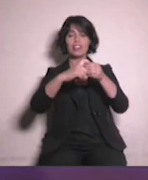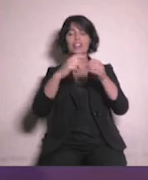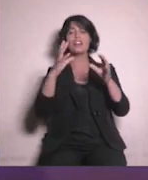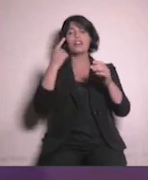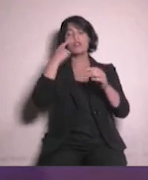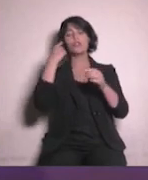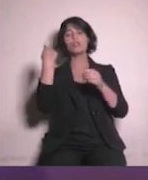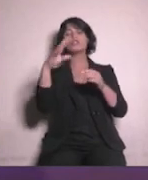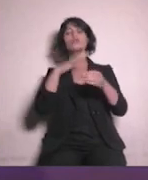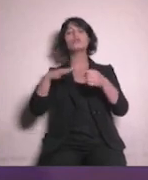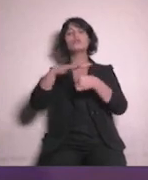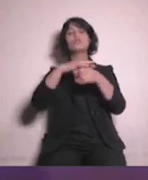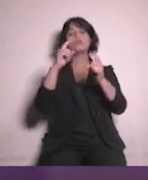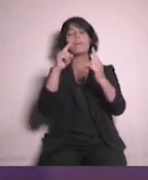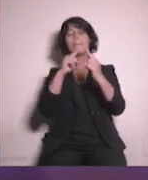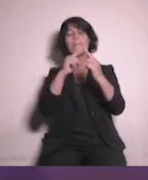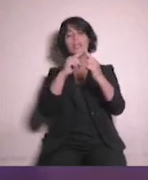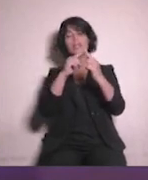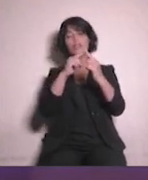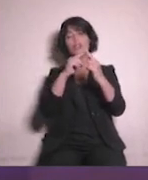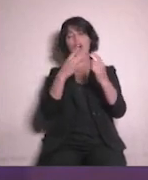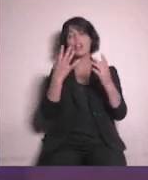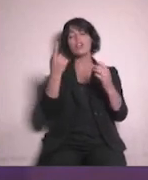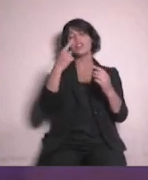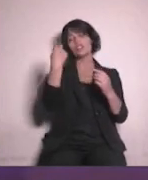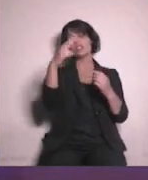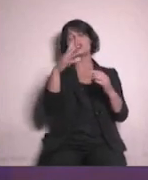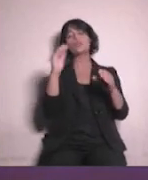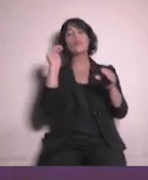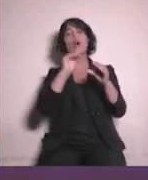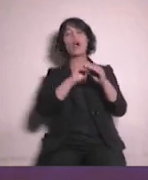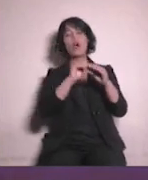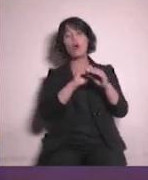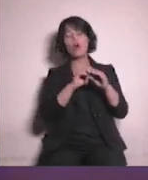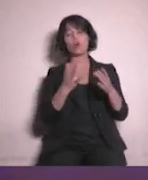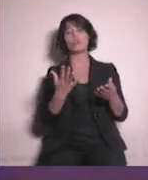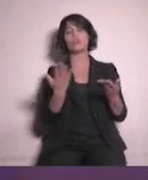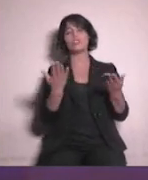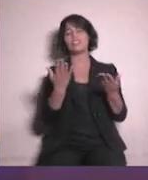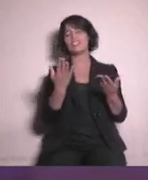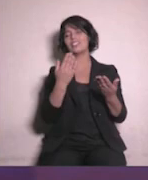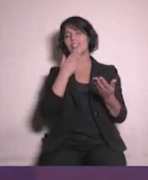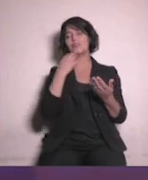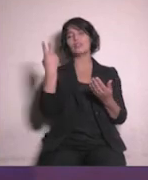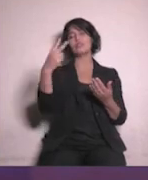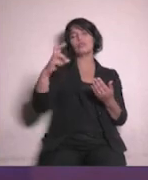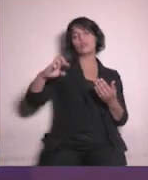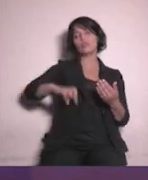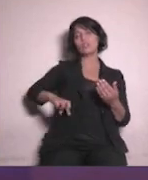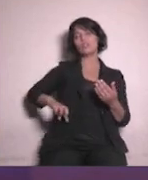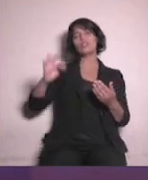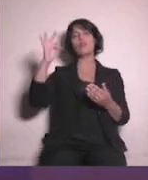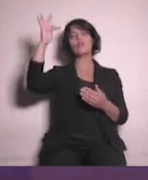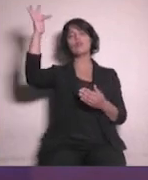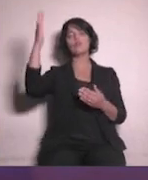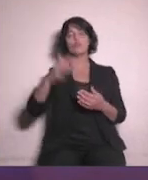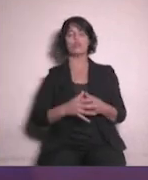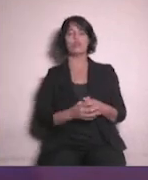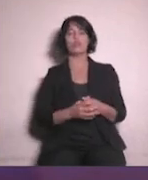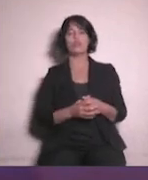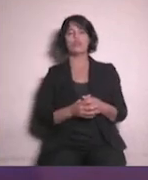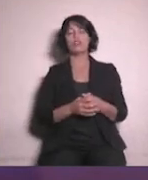su situación personal respecto a sus ahorros y expectativas en cuanto a la jubilación que obtendrá.